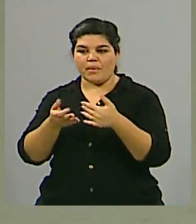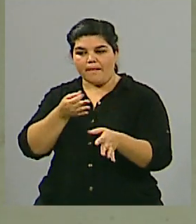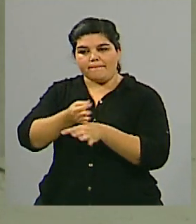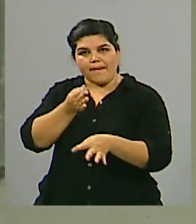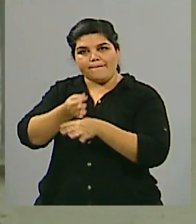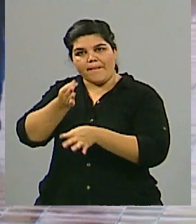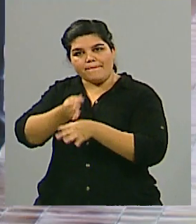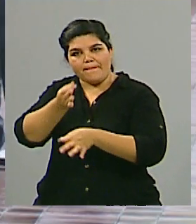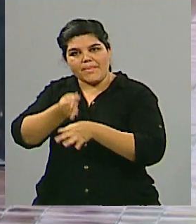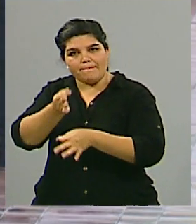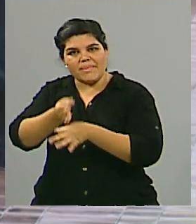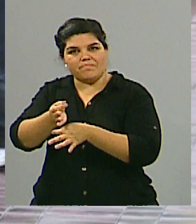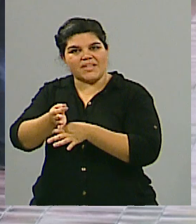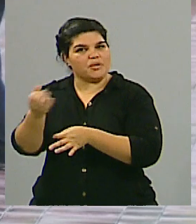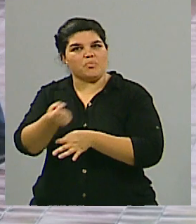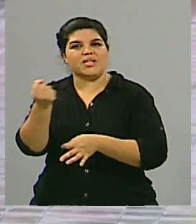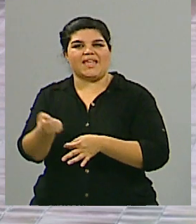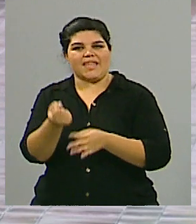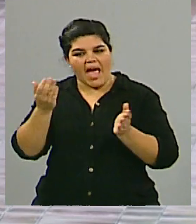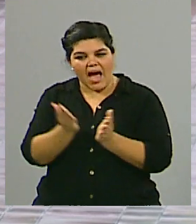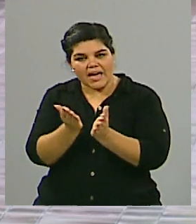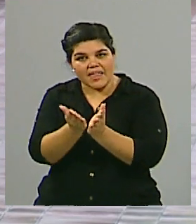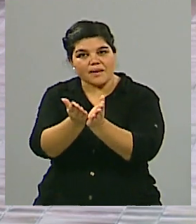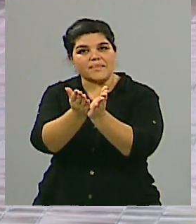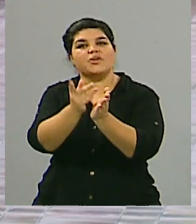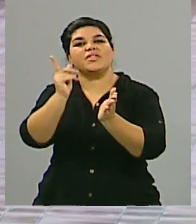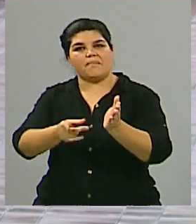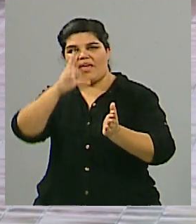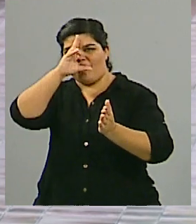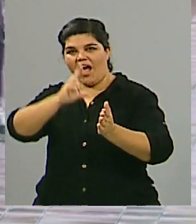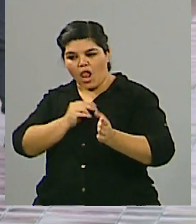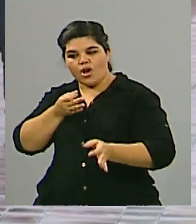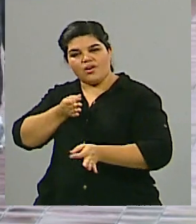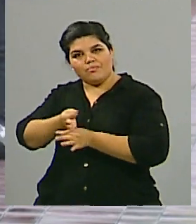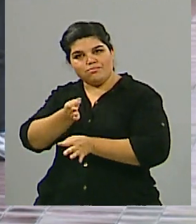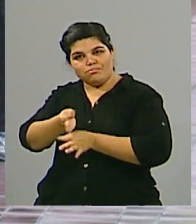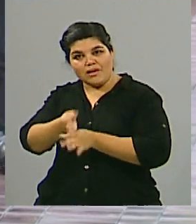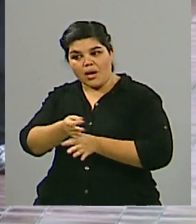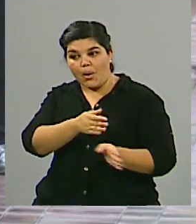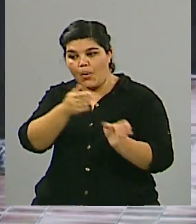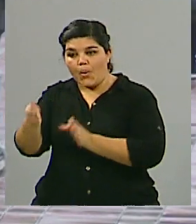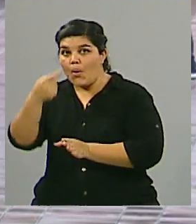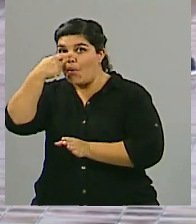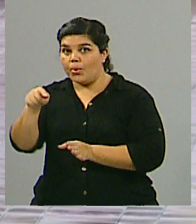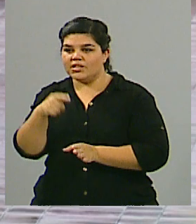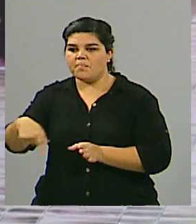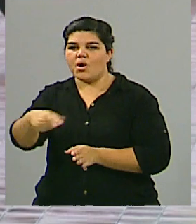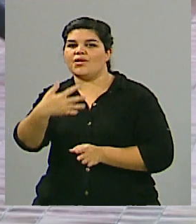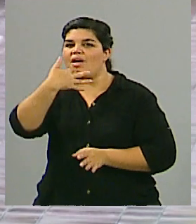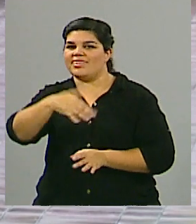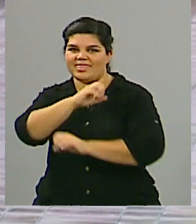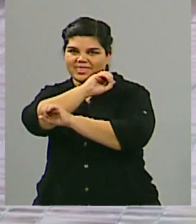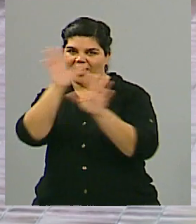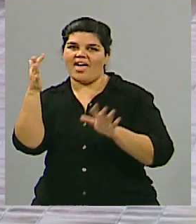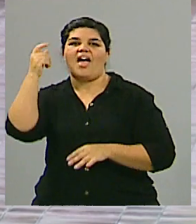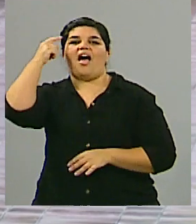académica, sino en la formación en valores, vamos a tener sobre esta última etapa de la escolaridad estudiantes más conscientes, ¿verdad?